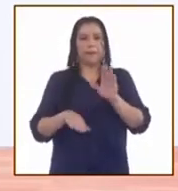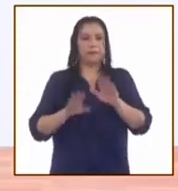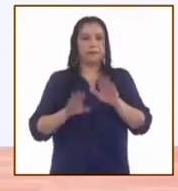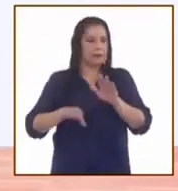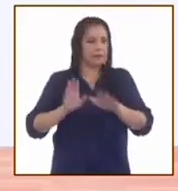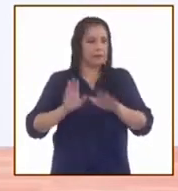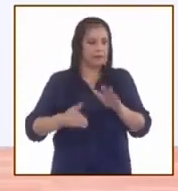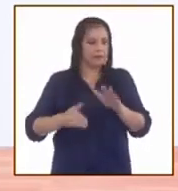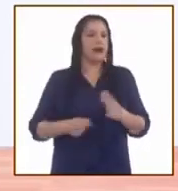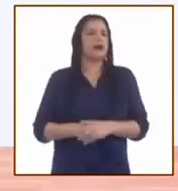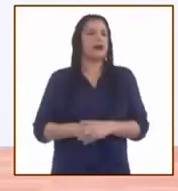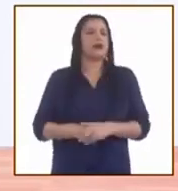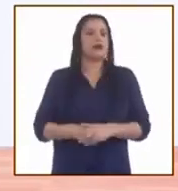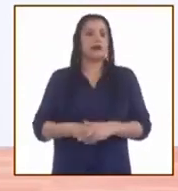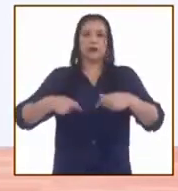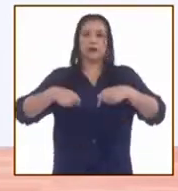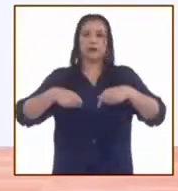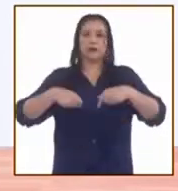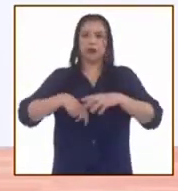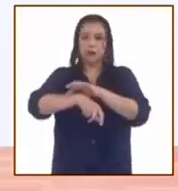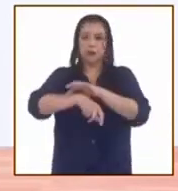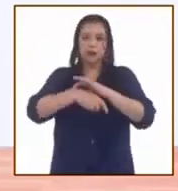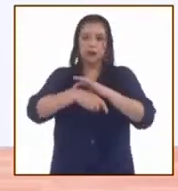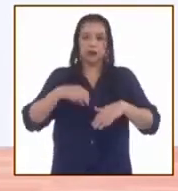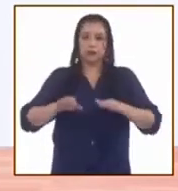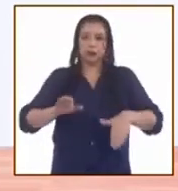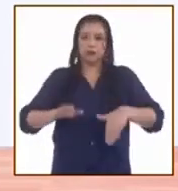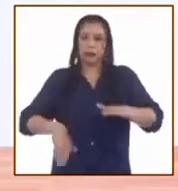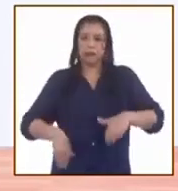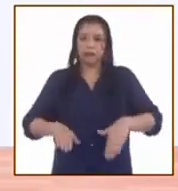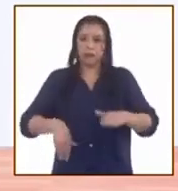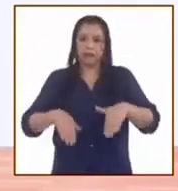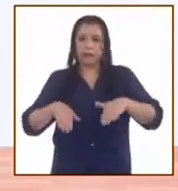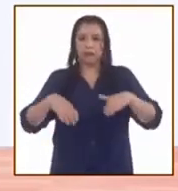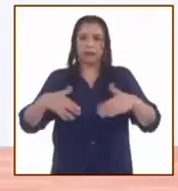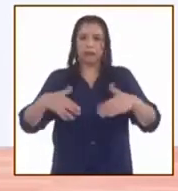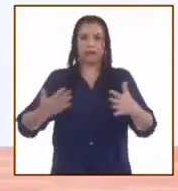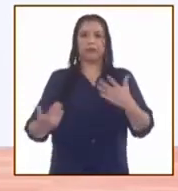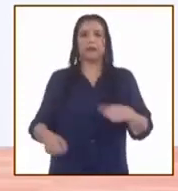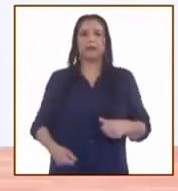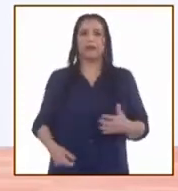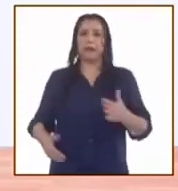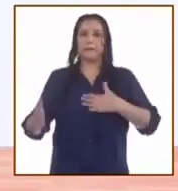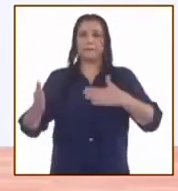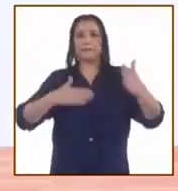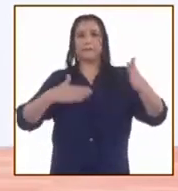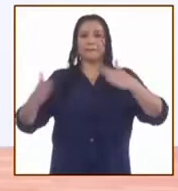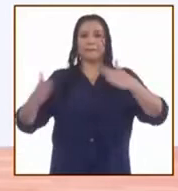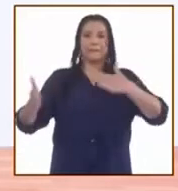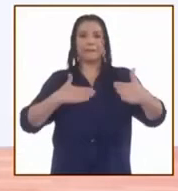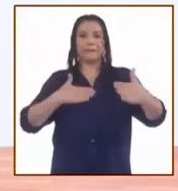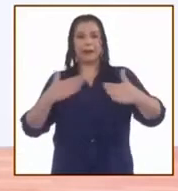Ajá, percutamos también nuestro muslo. Pecho.